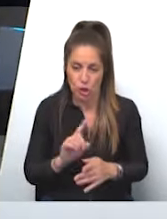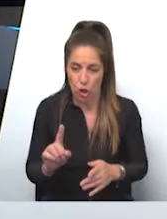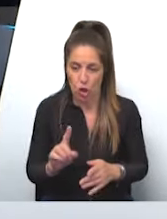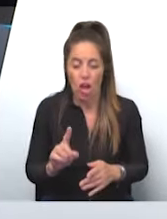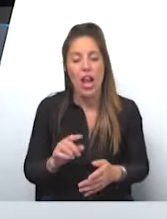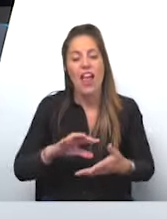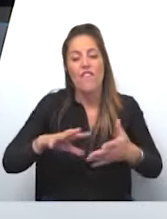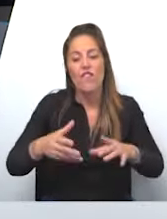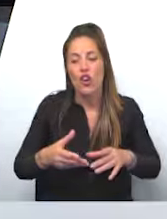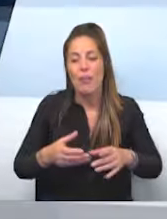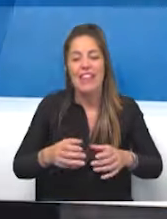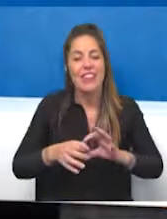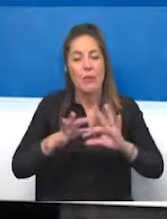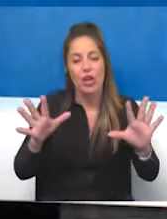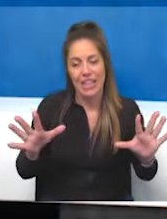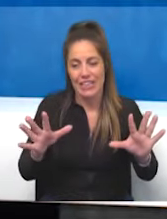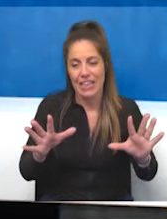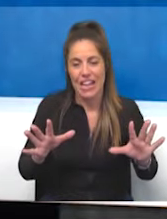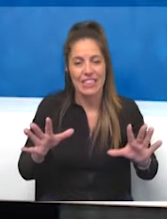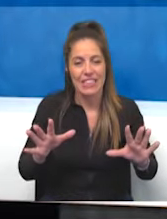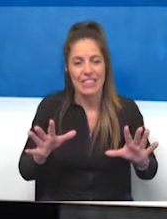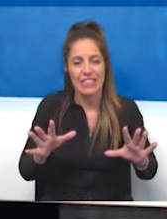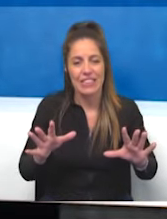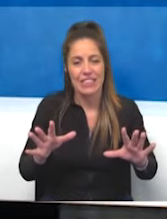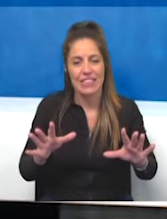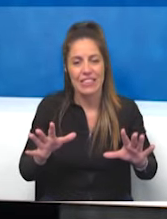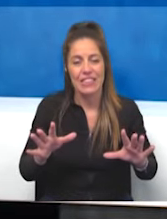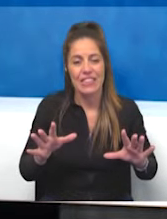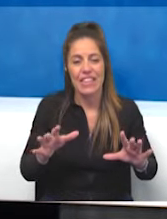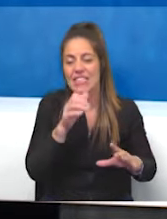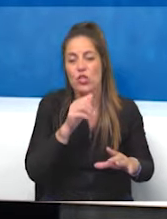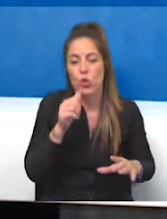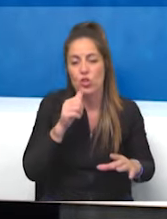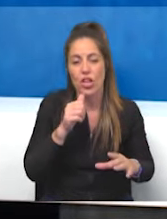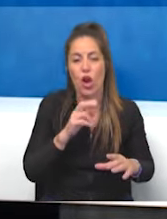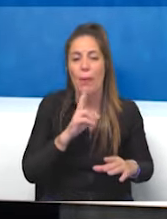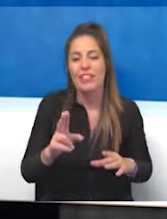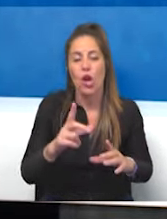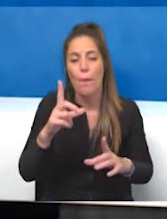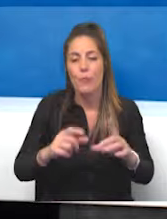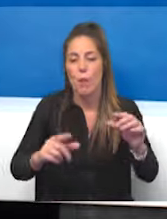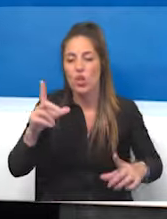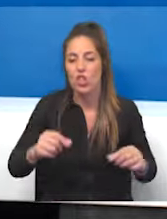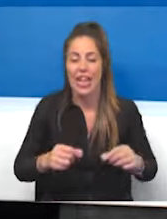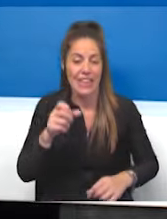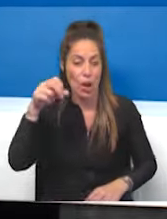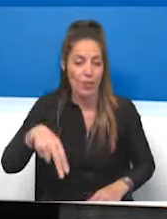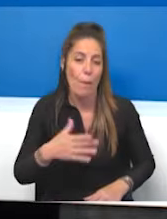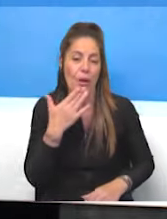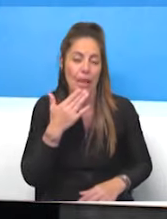mecanismos democráticos que se saldan con representación proporcional de la opinión como es por ejemplo la